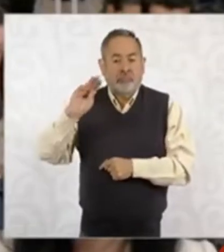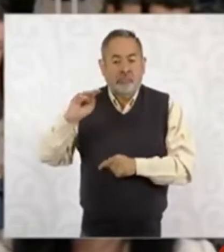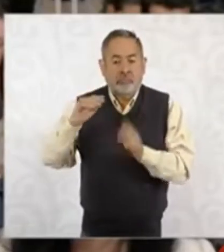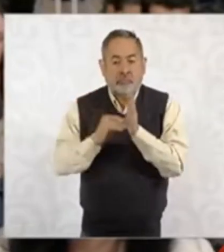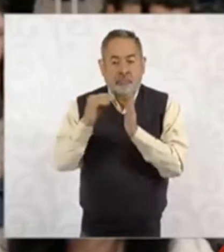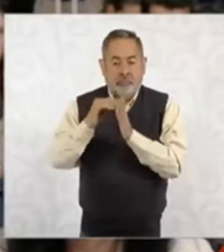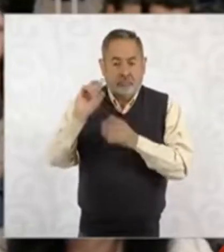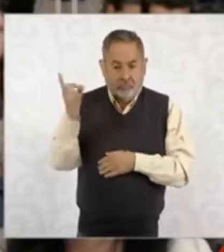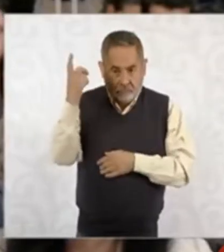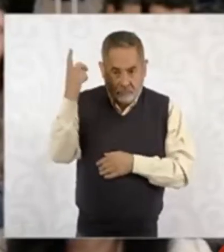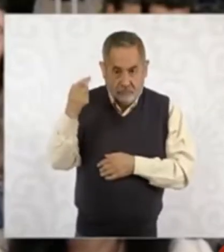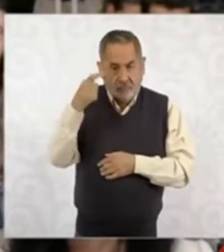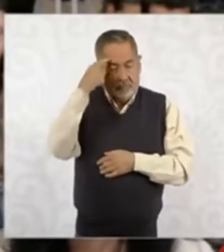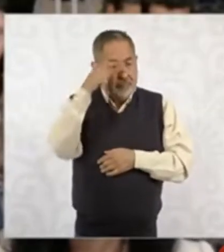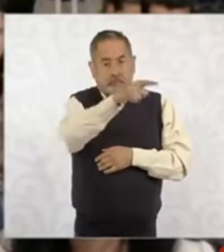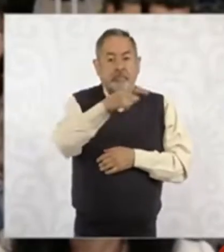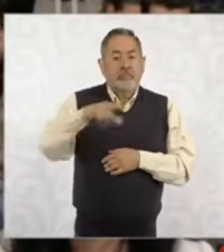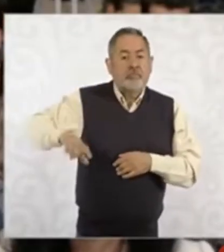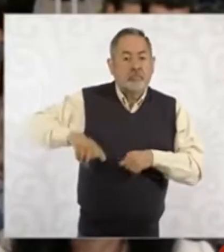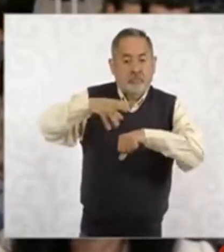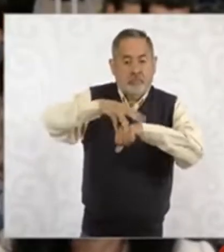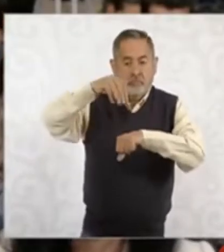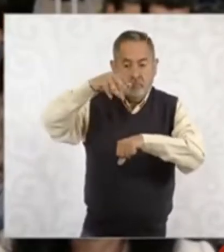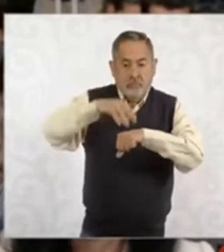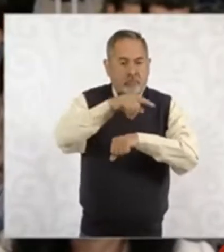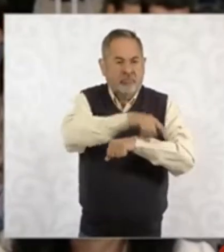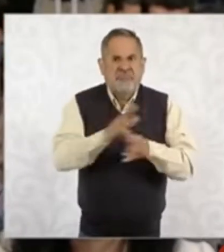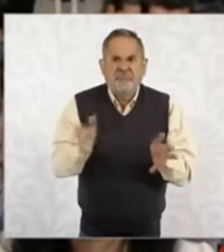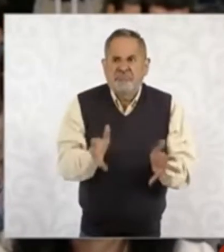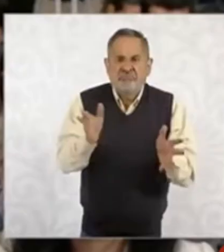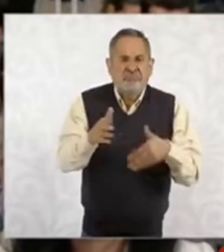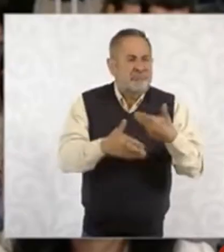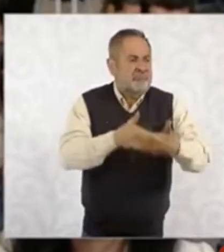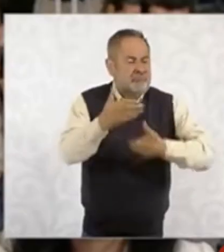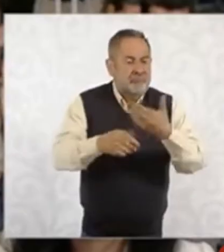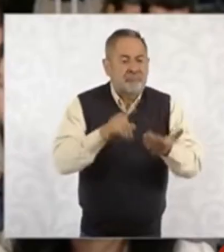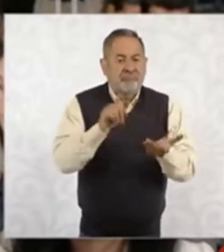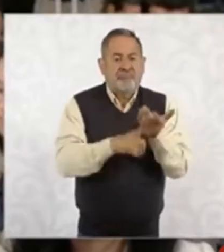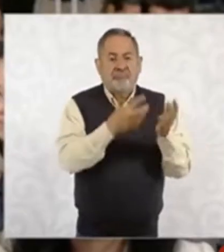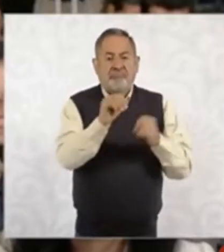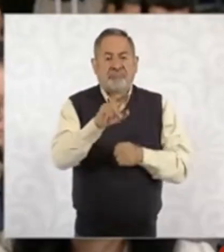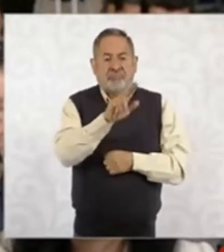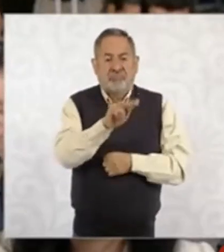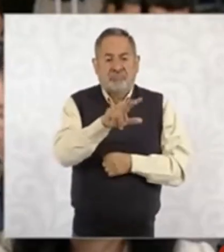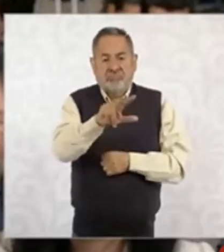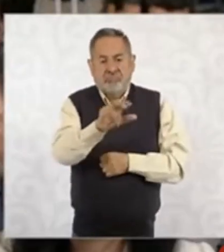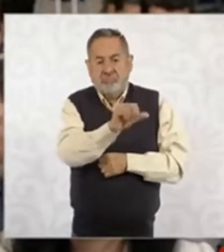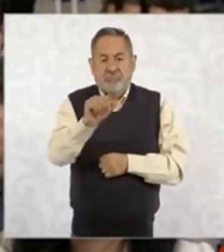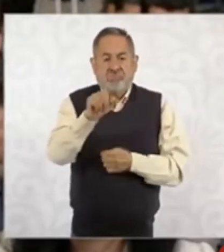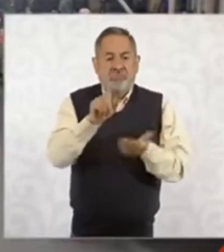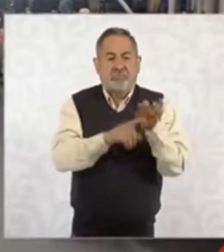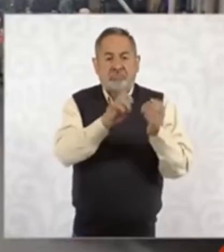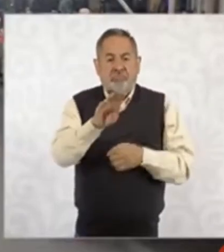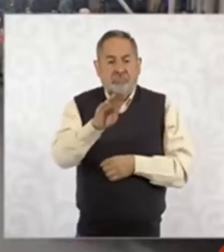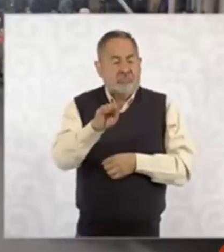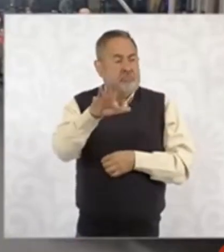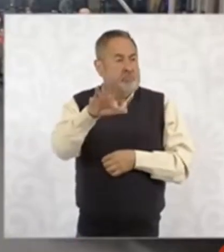de acuerdo a las autoridades suizas, hizo florecer el narcotráfico de 1988 a